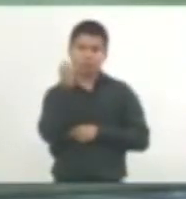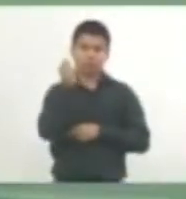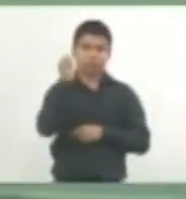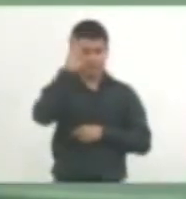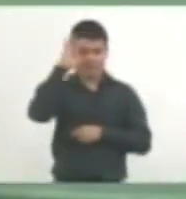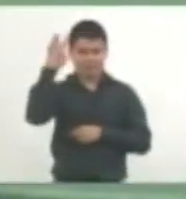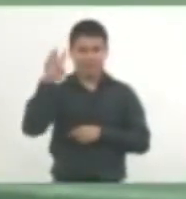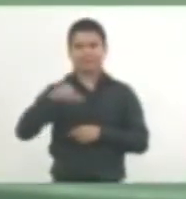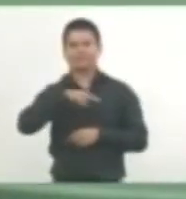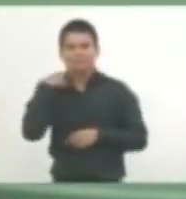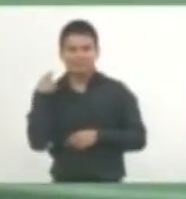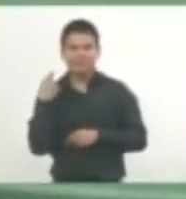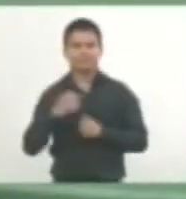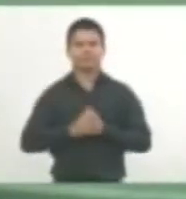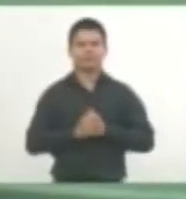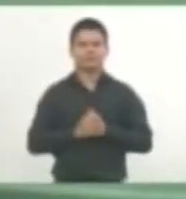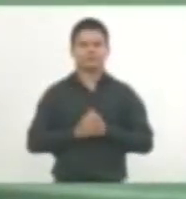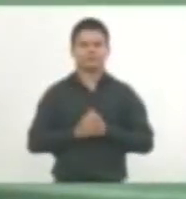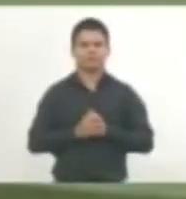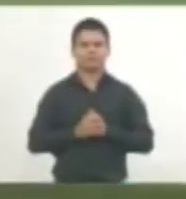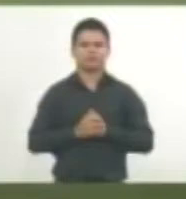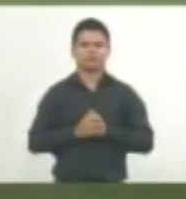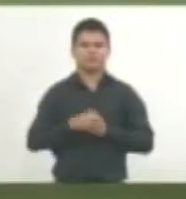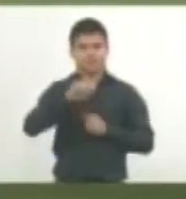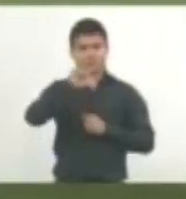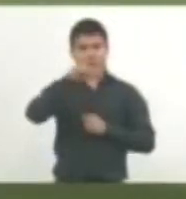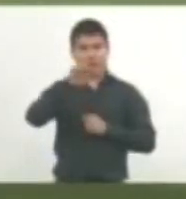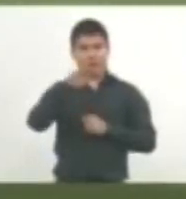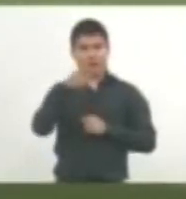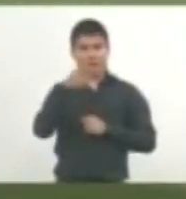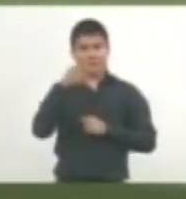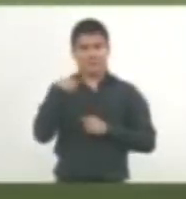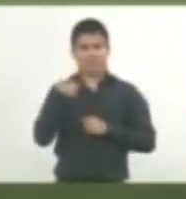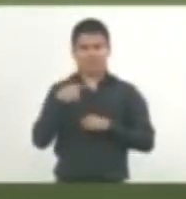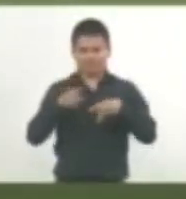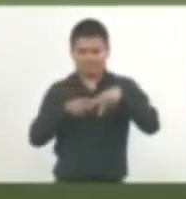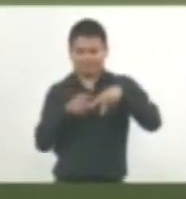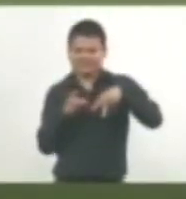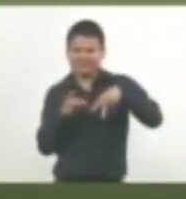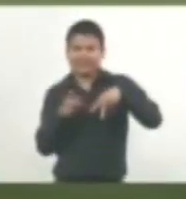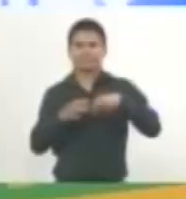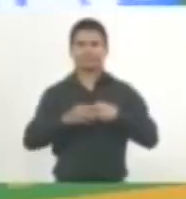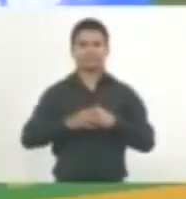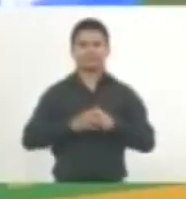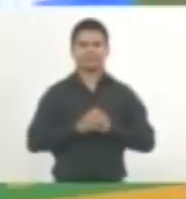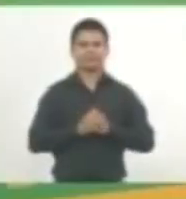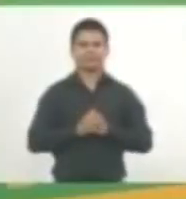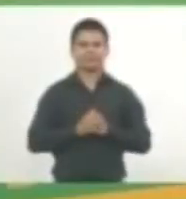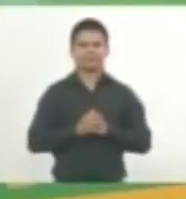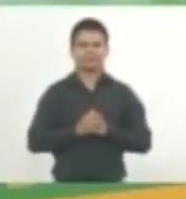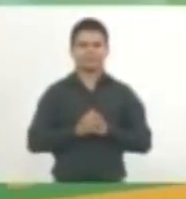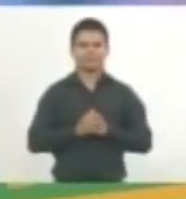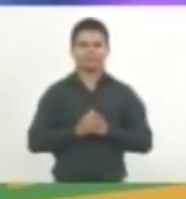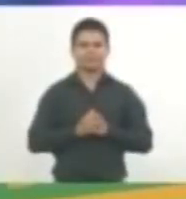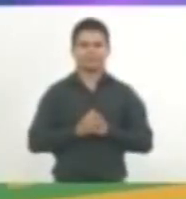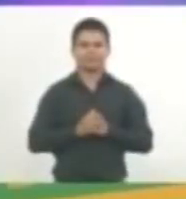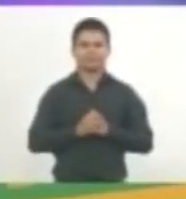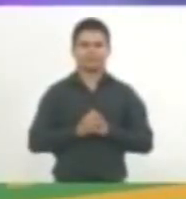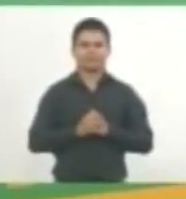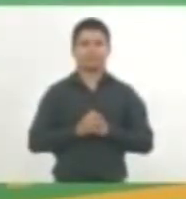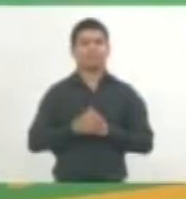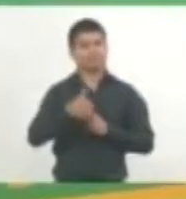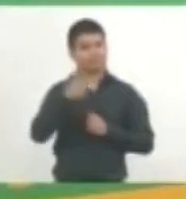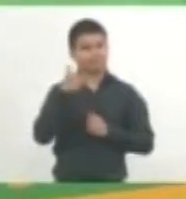Quito. Miguel Ángel Borja estaría descartado para mañana por una molestia. Con éxito se llevó a cabo esta mañana